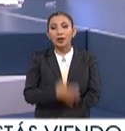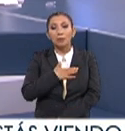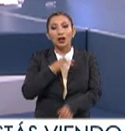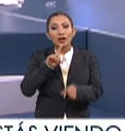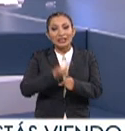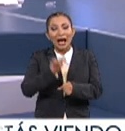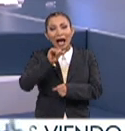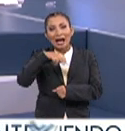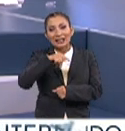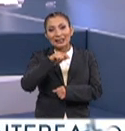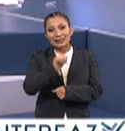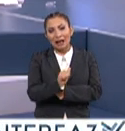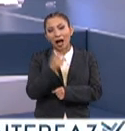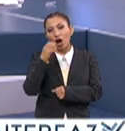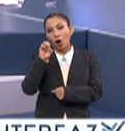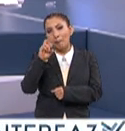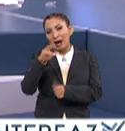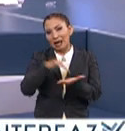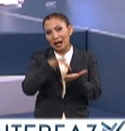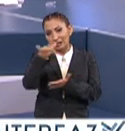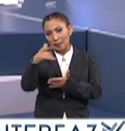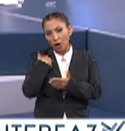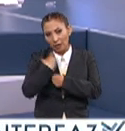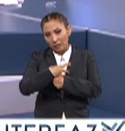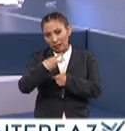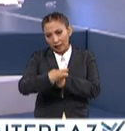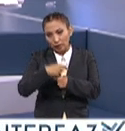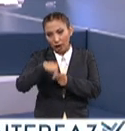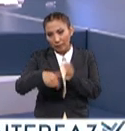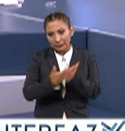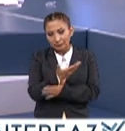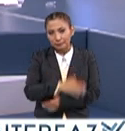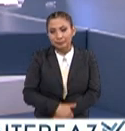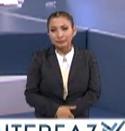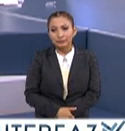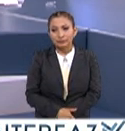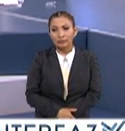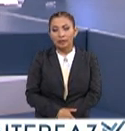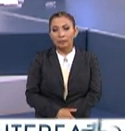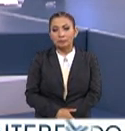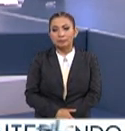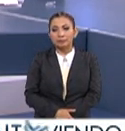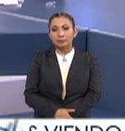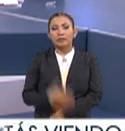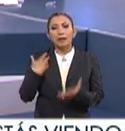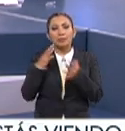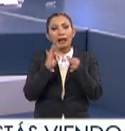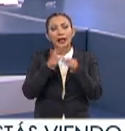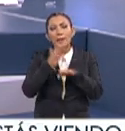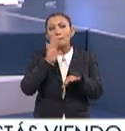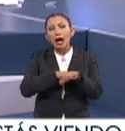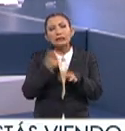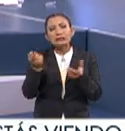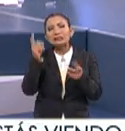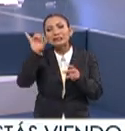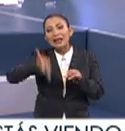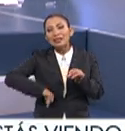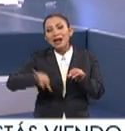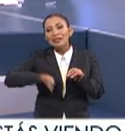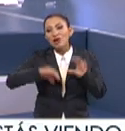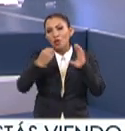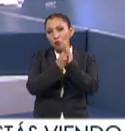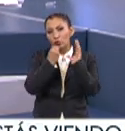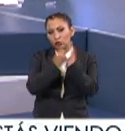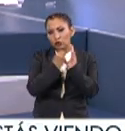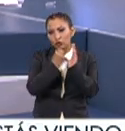buenos días, Anita, Omar, gracias por la invitación esta mañana. Al contrario. Cuéntenos un poco sobre este interesante